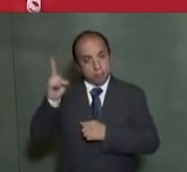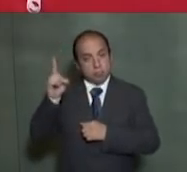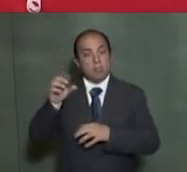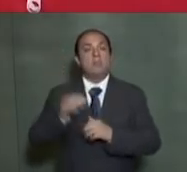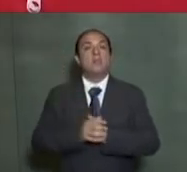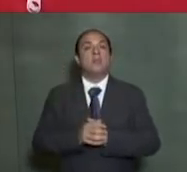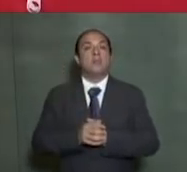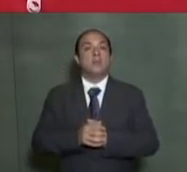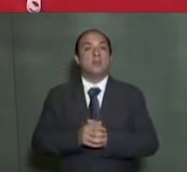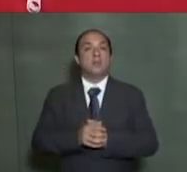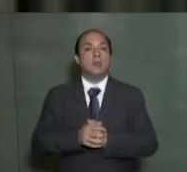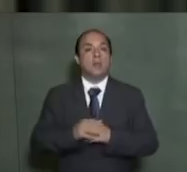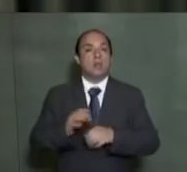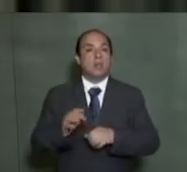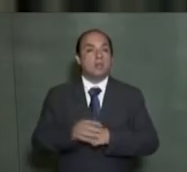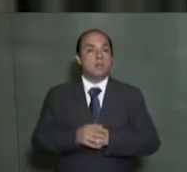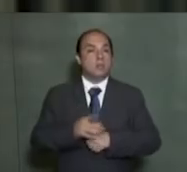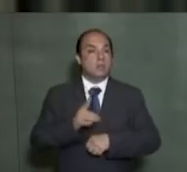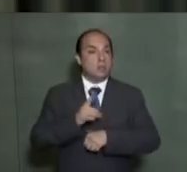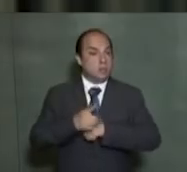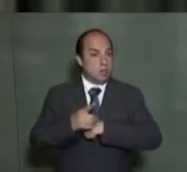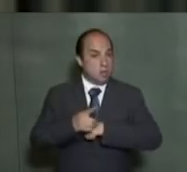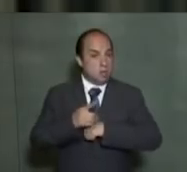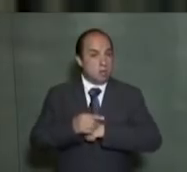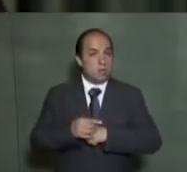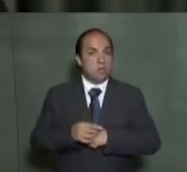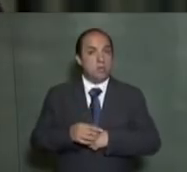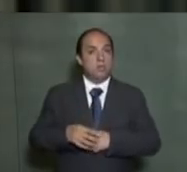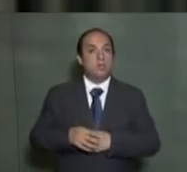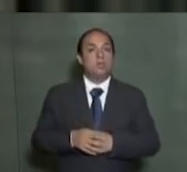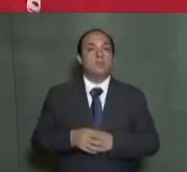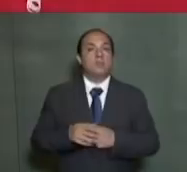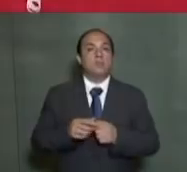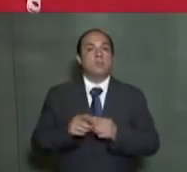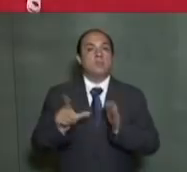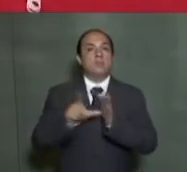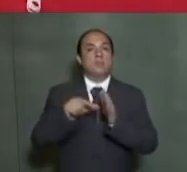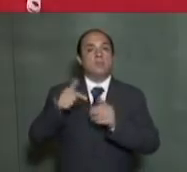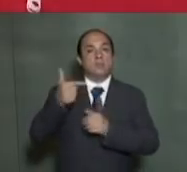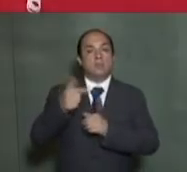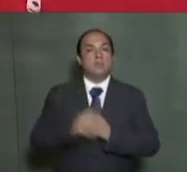vulnerabilidades del resto de la línea 12. Gracias.